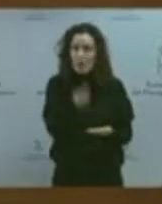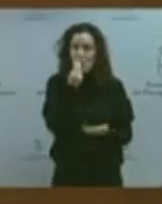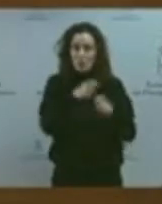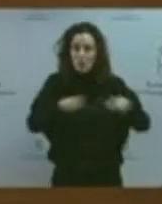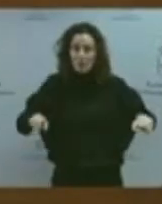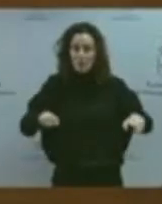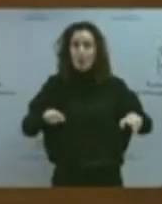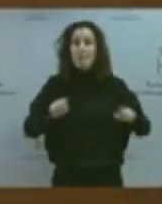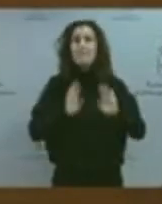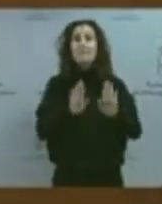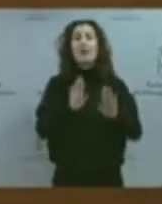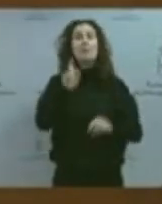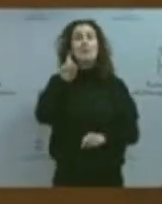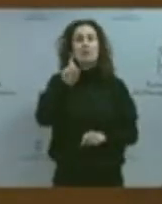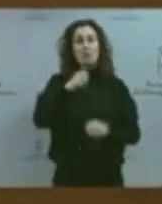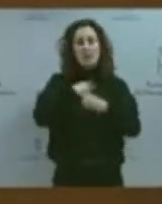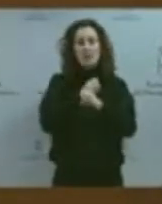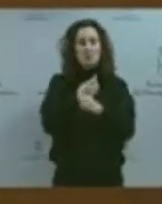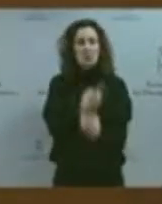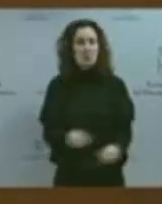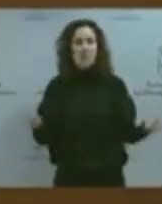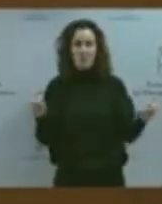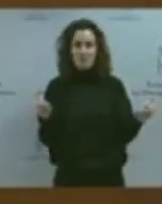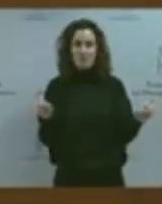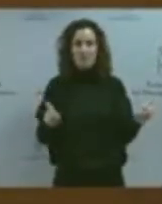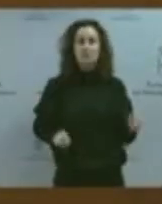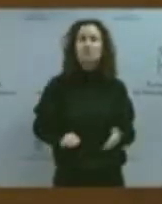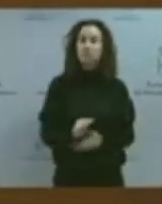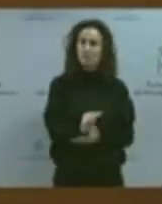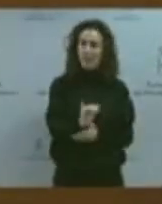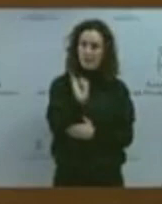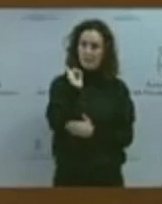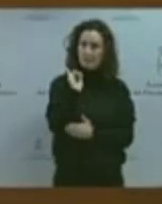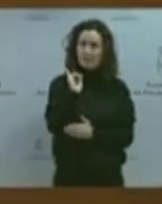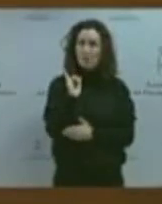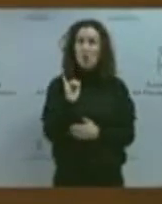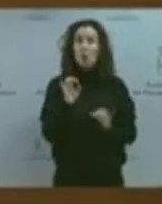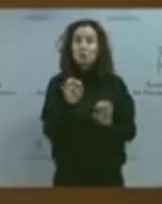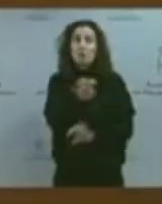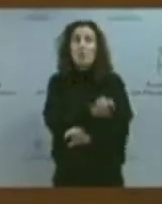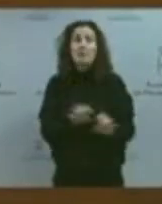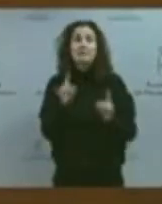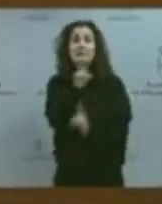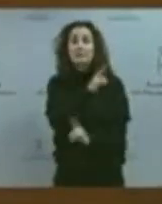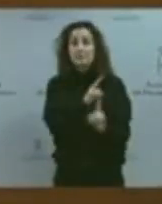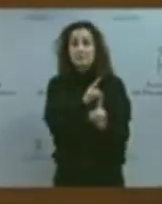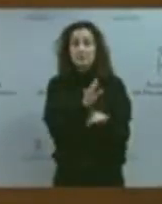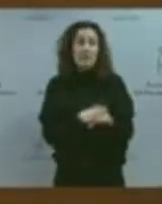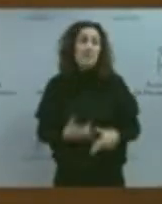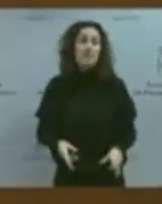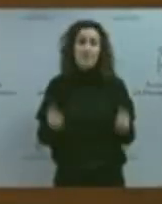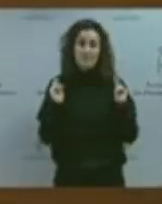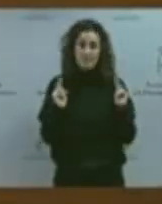están destinados el dinero. Y el mobiliario, por terminar, el mobiliario que sea necesario, ya tenemos